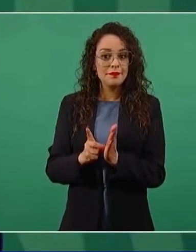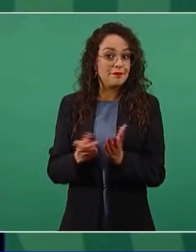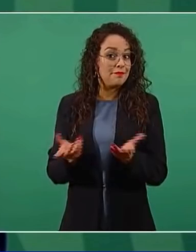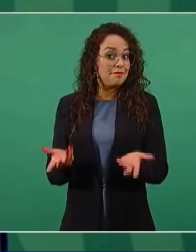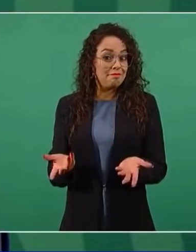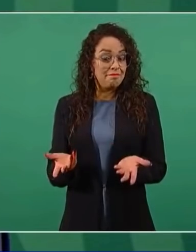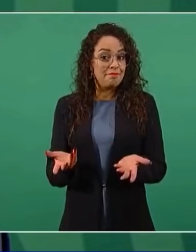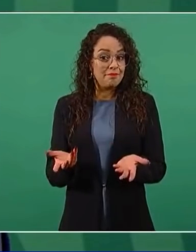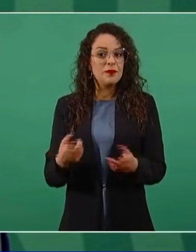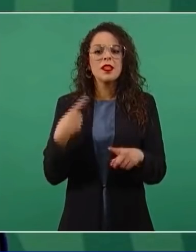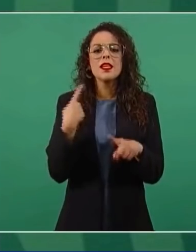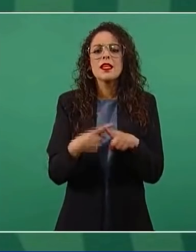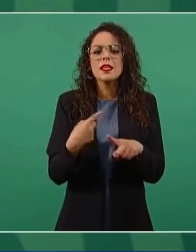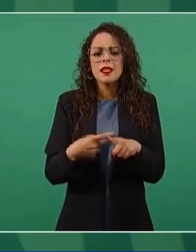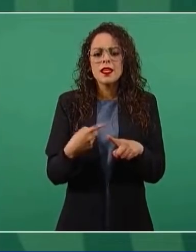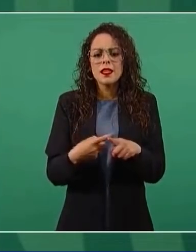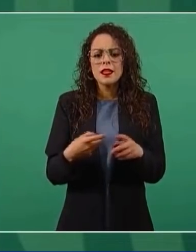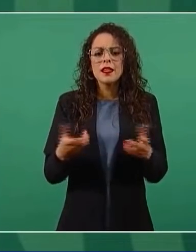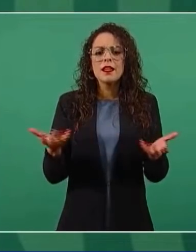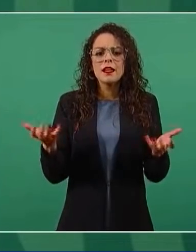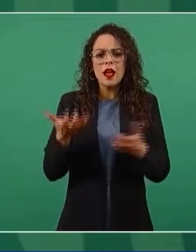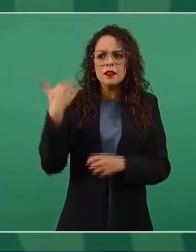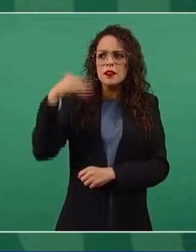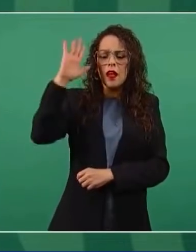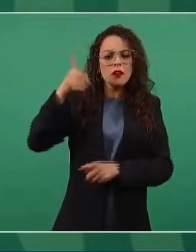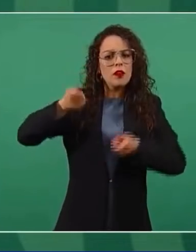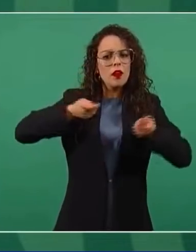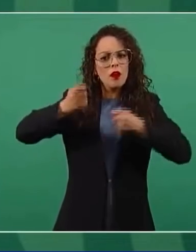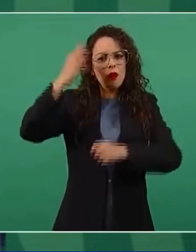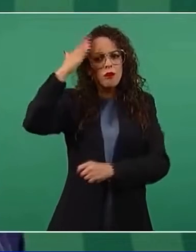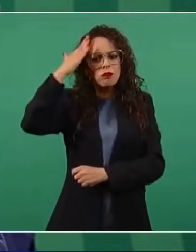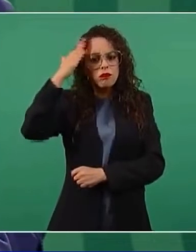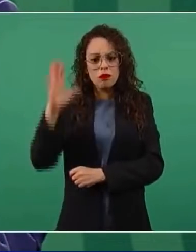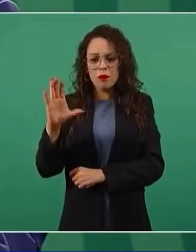Obvio, ¿quiénes manejaban la COFEPRIS?